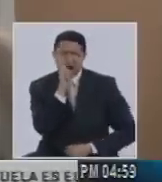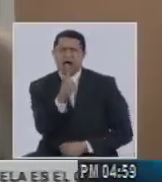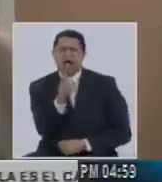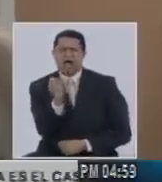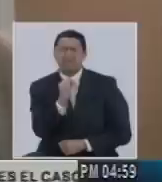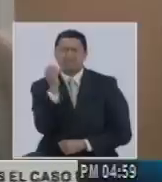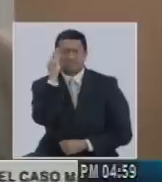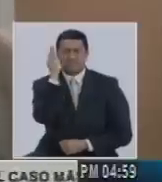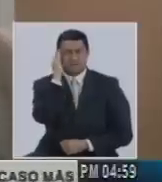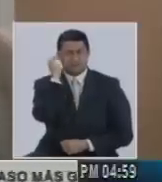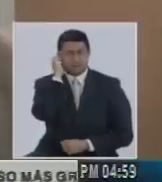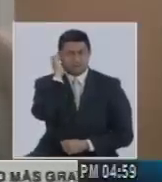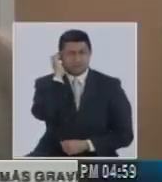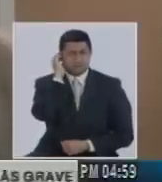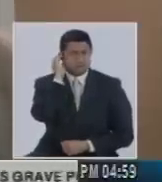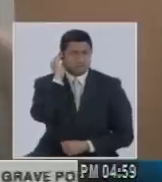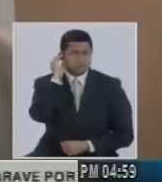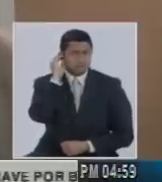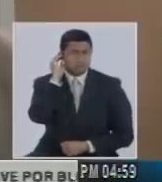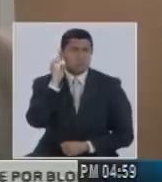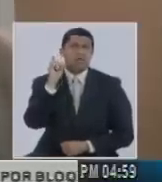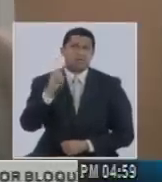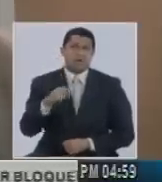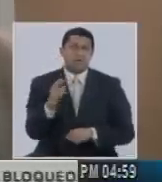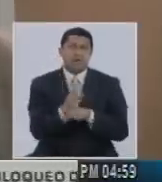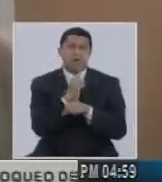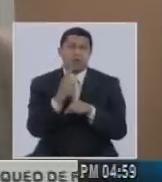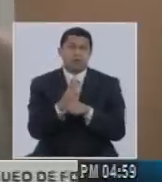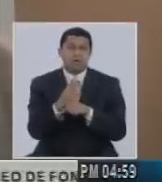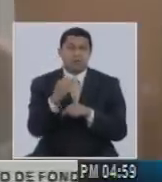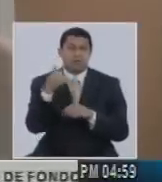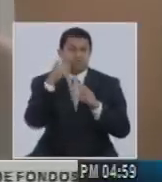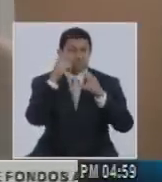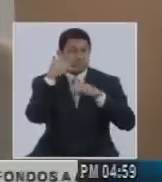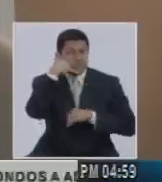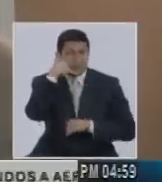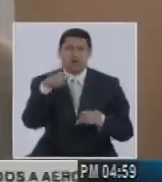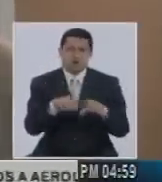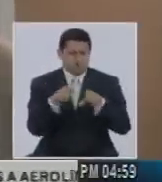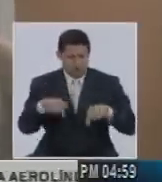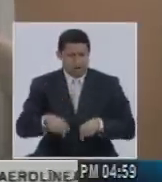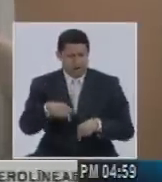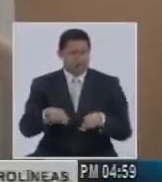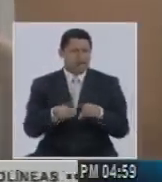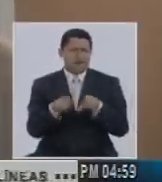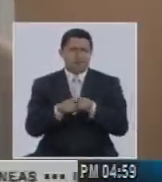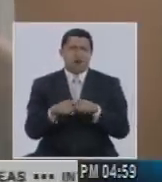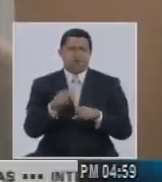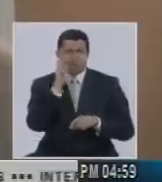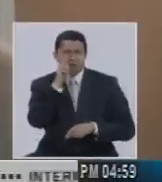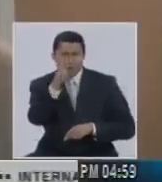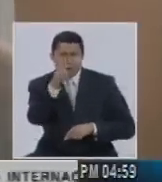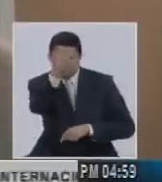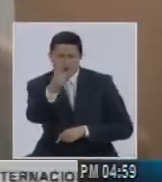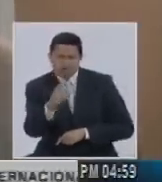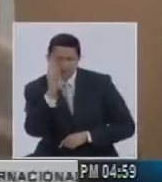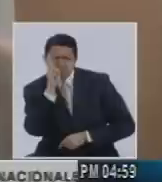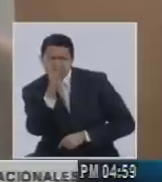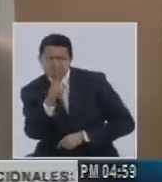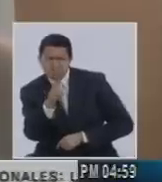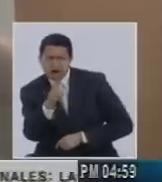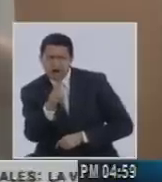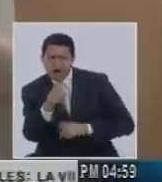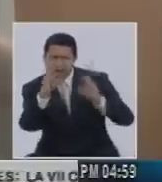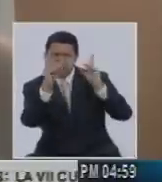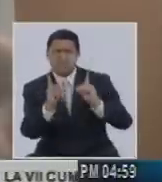hacemos el diagnóstico. Y también usamos telemedicina. So, así mismo, como estamos hablando, puedo examinar al paciente y